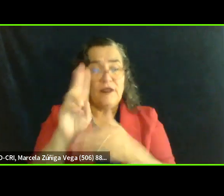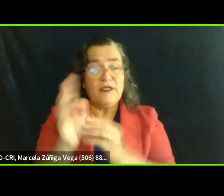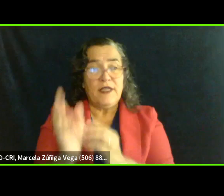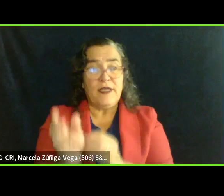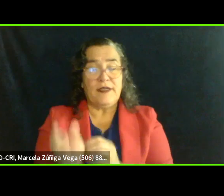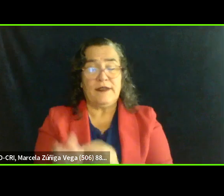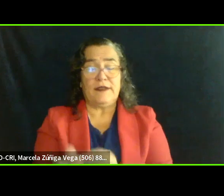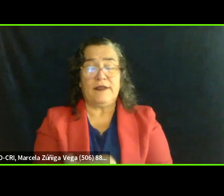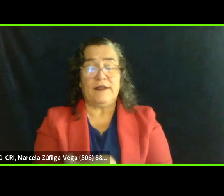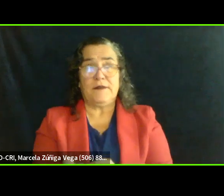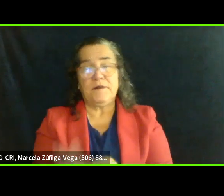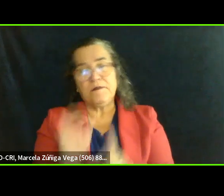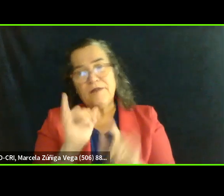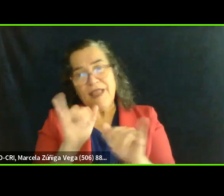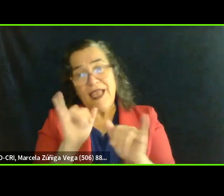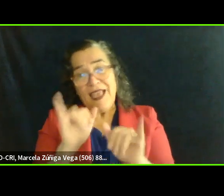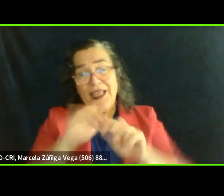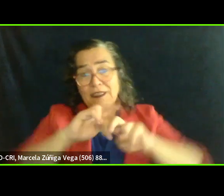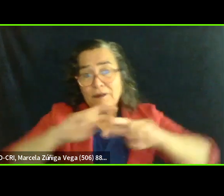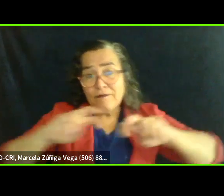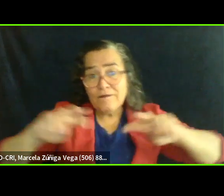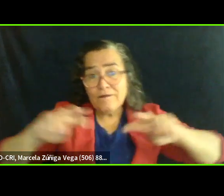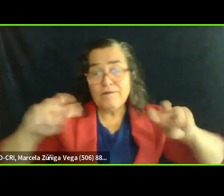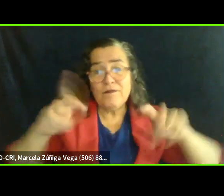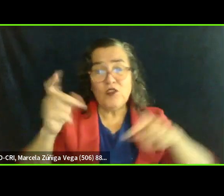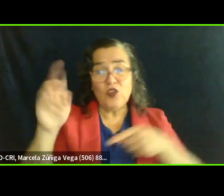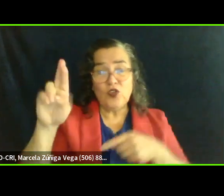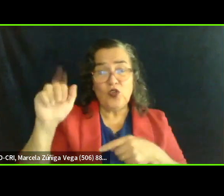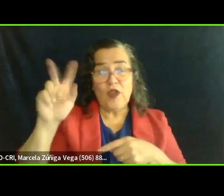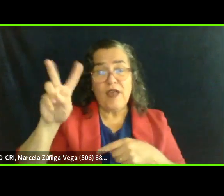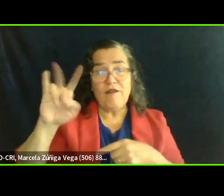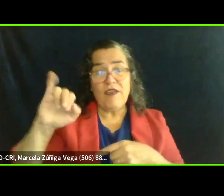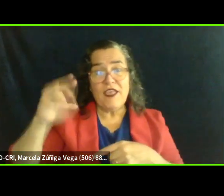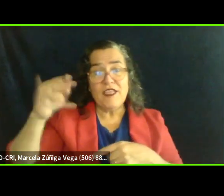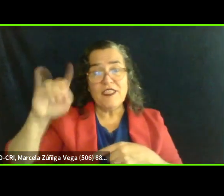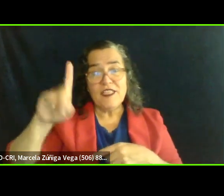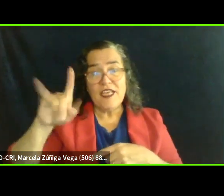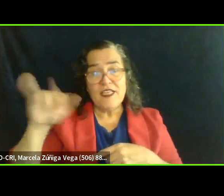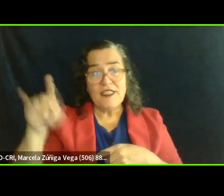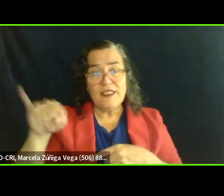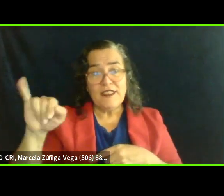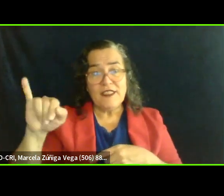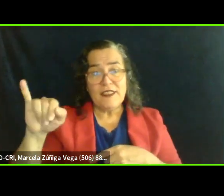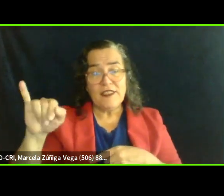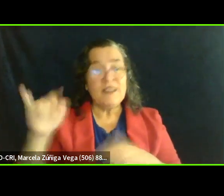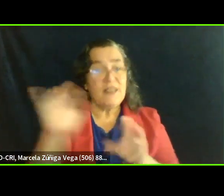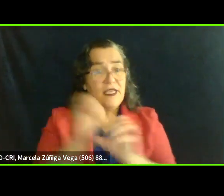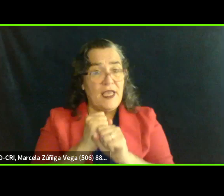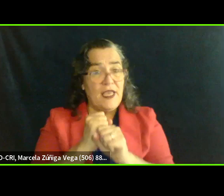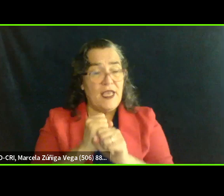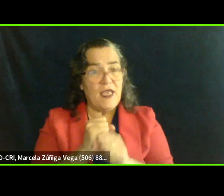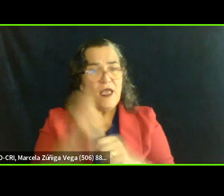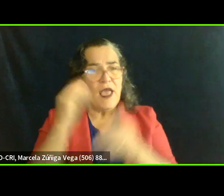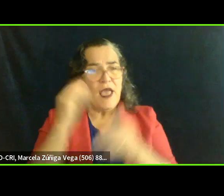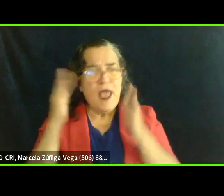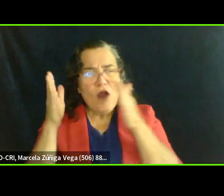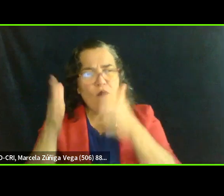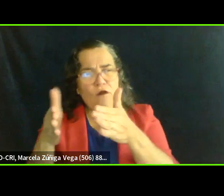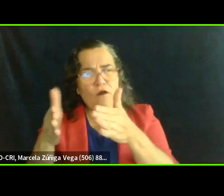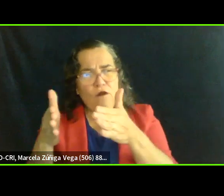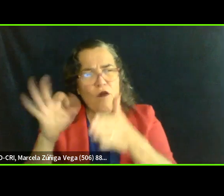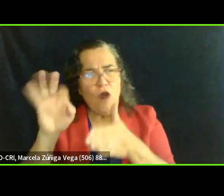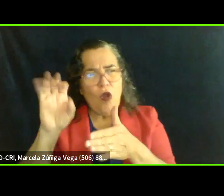el recorrido que la doctora Vincenzi nos hará, pues ustedes verán cómo pone el foco justamente en el tema de